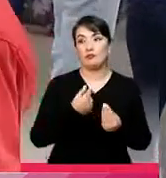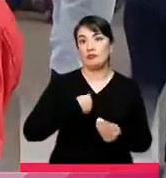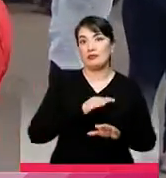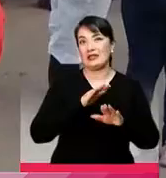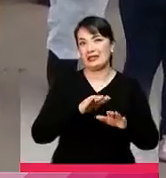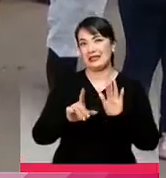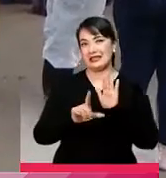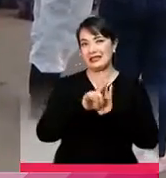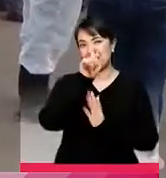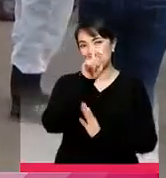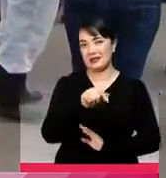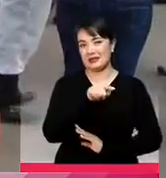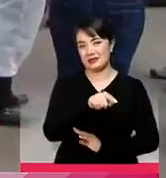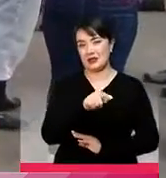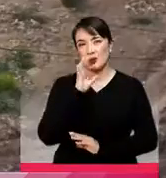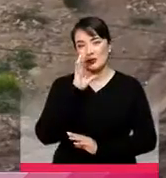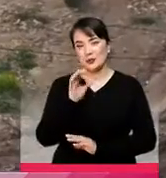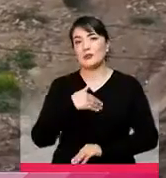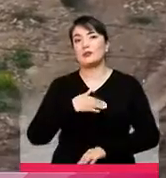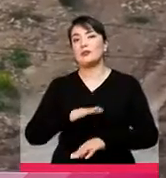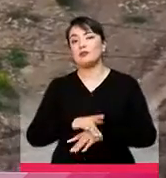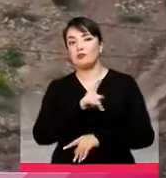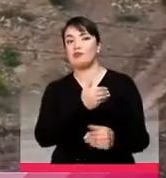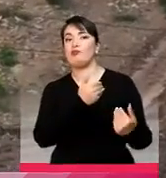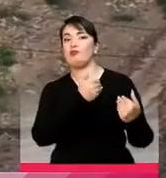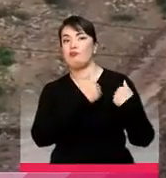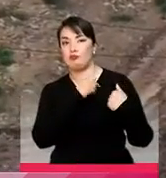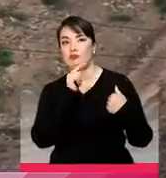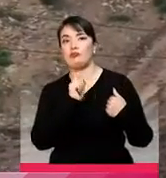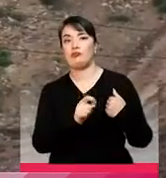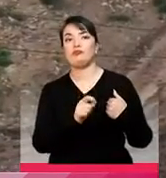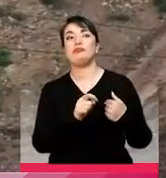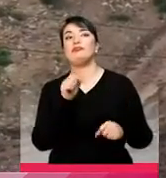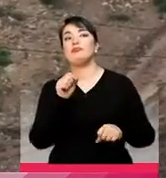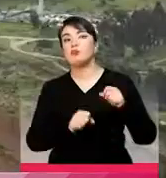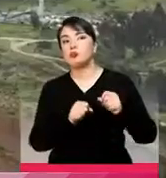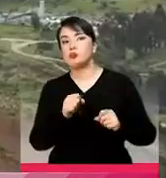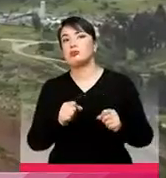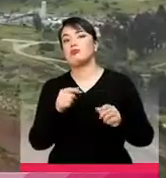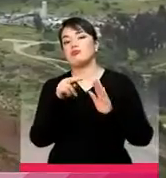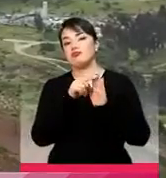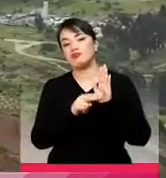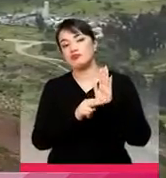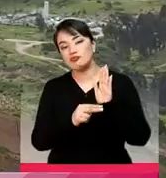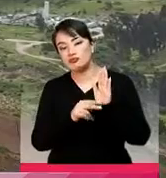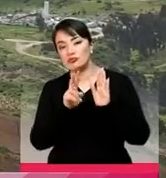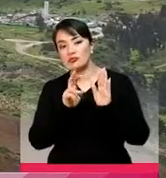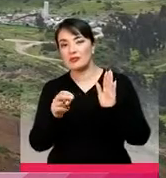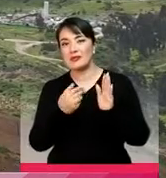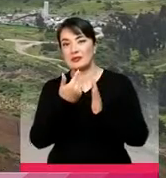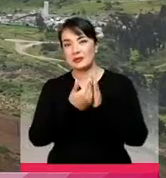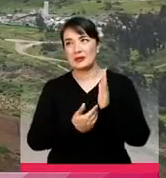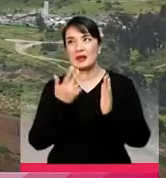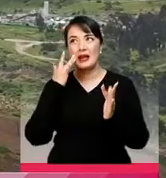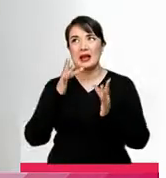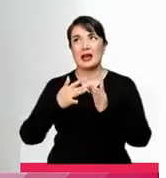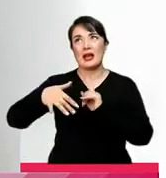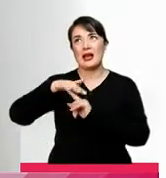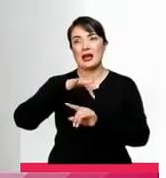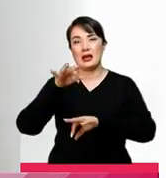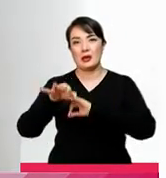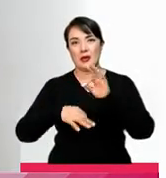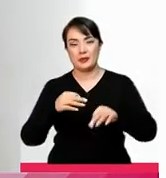legal del consorcio tendría la responsabilidad en un presunto incumplimiento en el marco de la licencia ambiental del relleno el